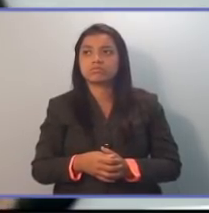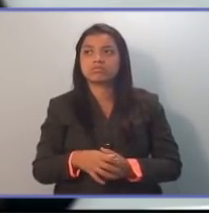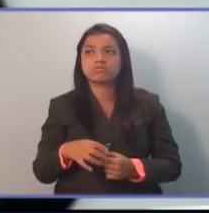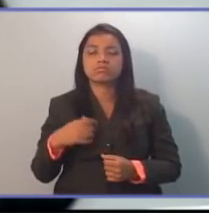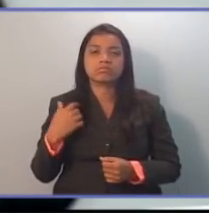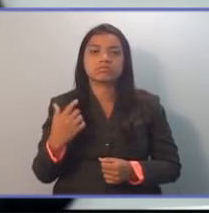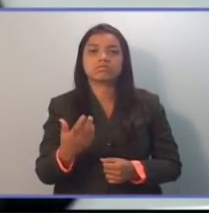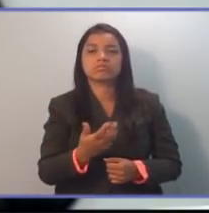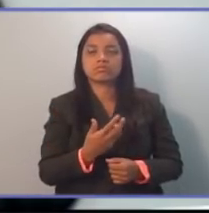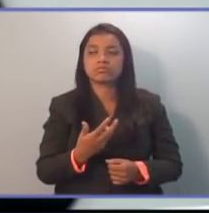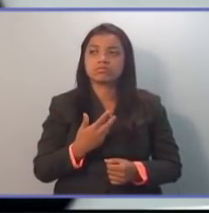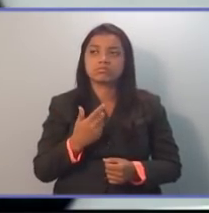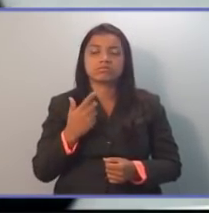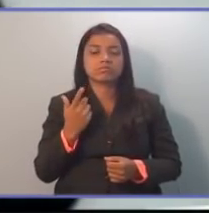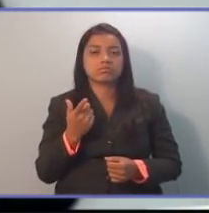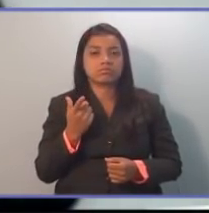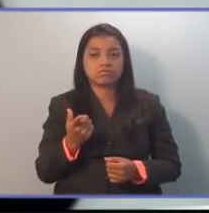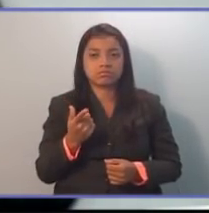tenemos una